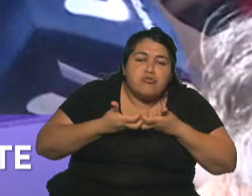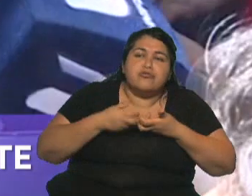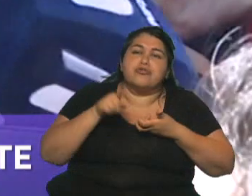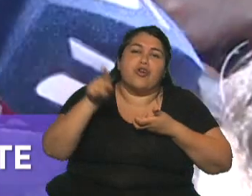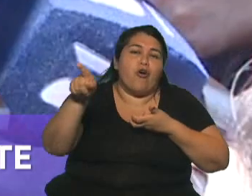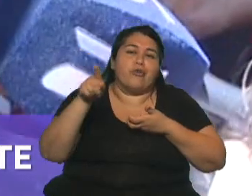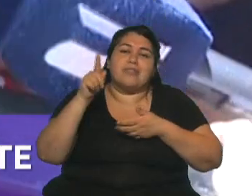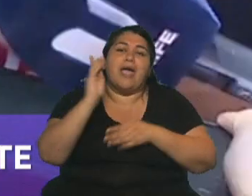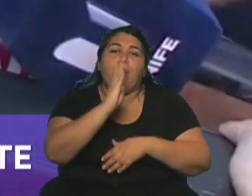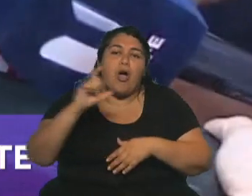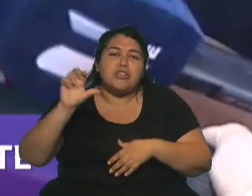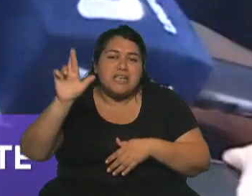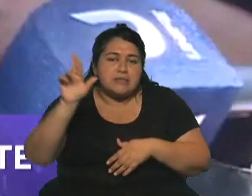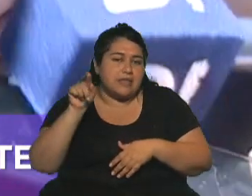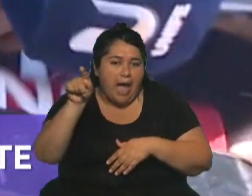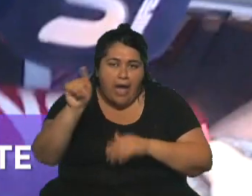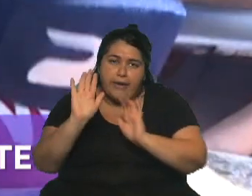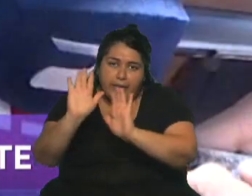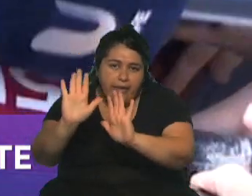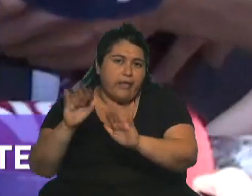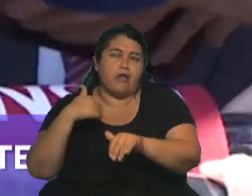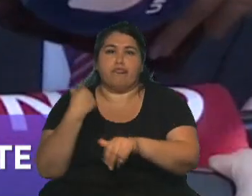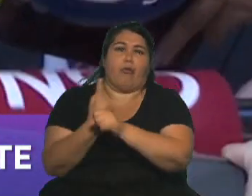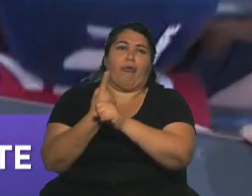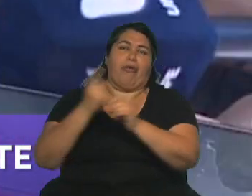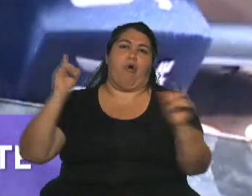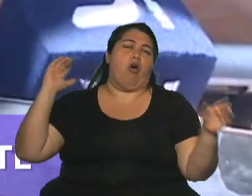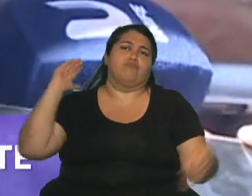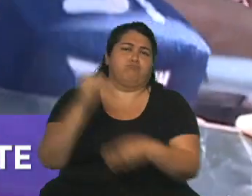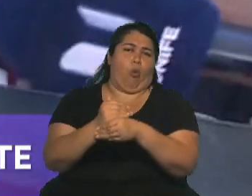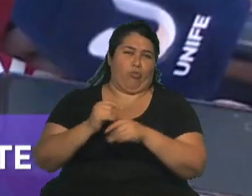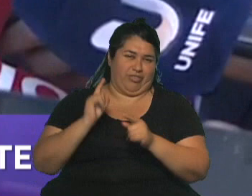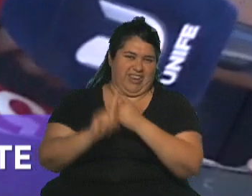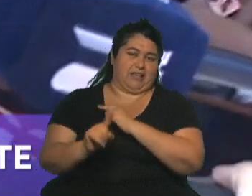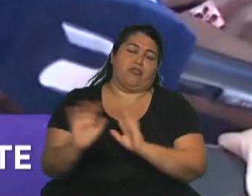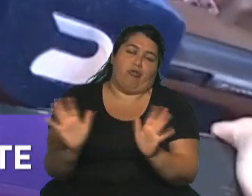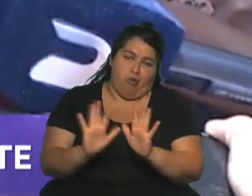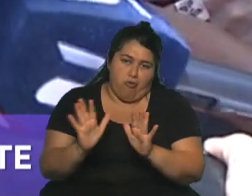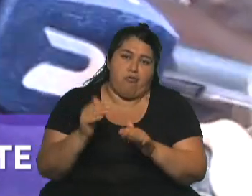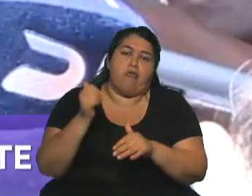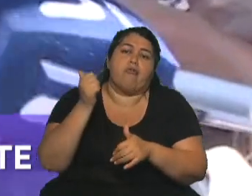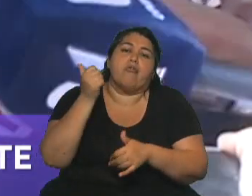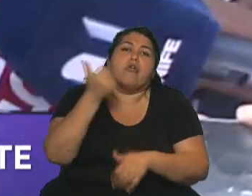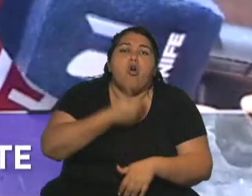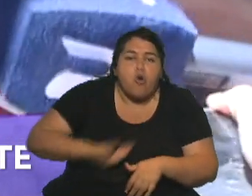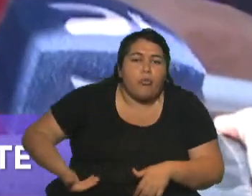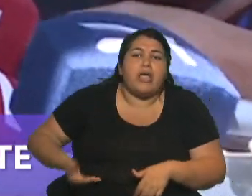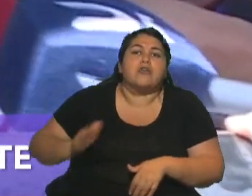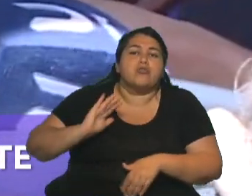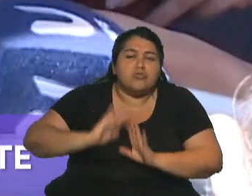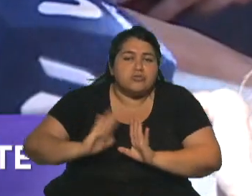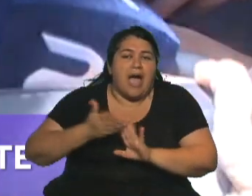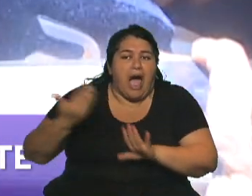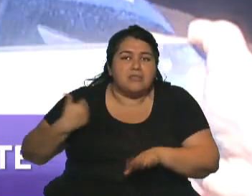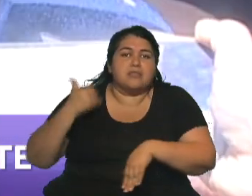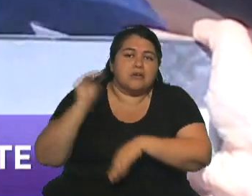Central vamos a tratar de cortar pero no se puede cortar en un solo día simplemente Fíjate los compromisos que ha asumido ya el gobierno en